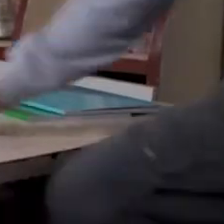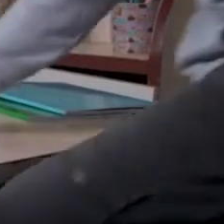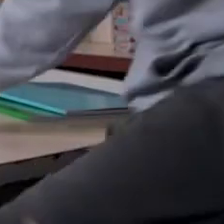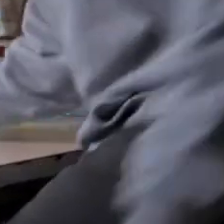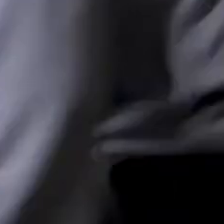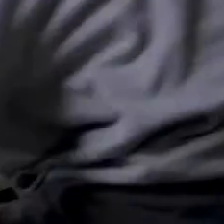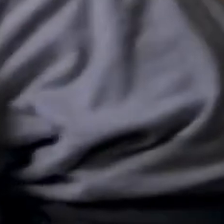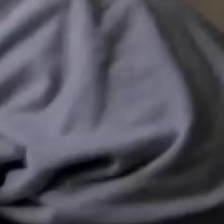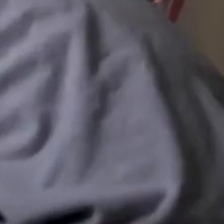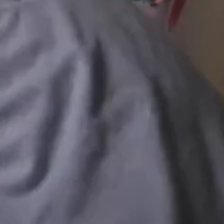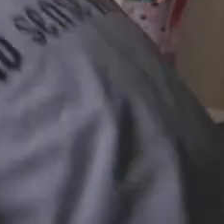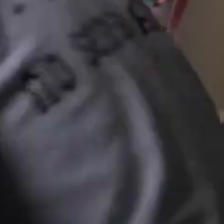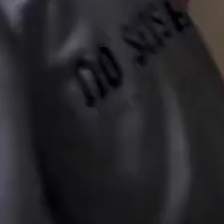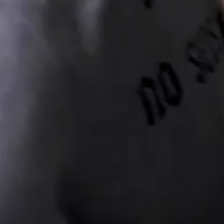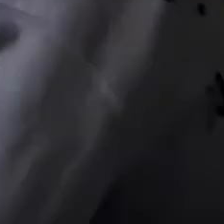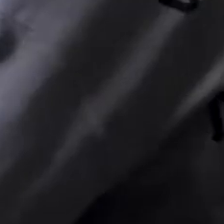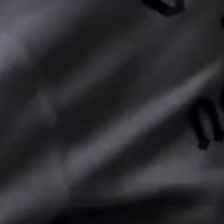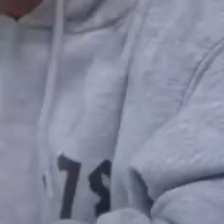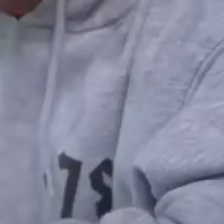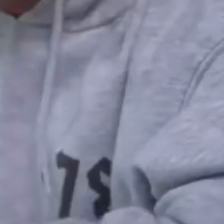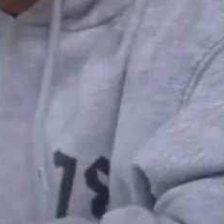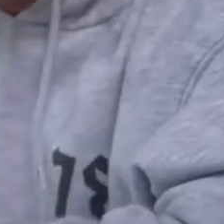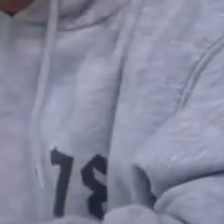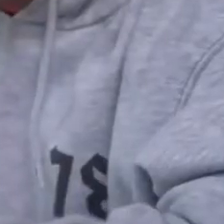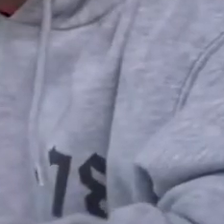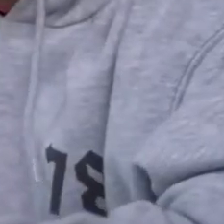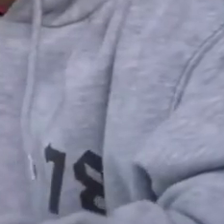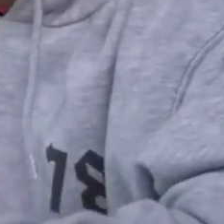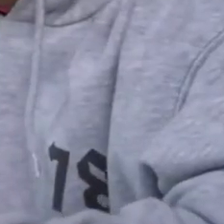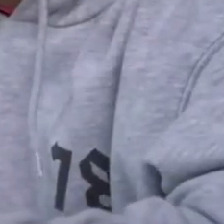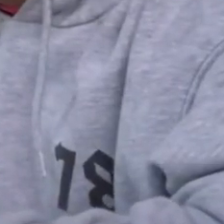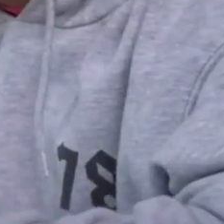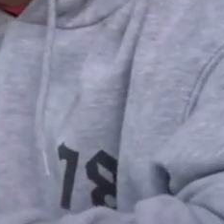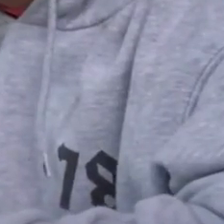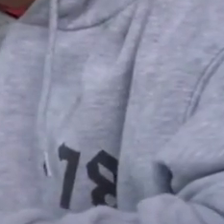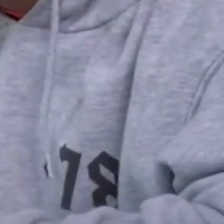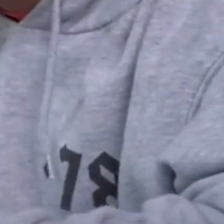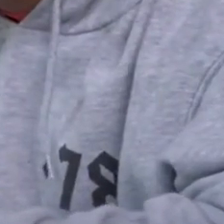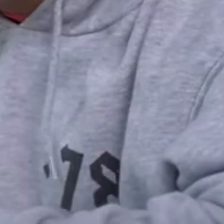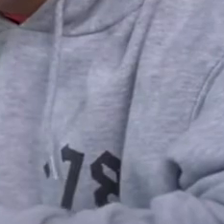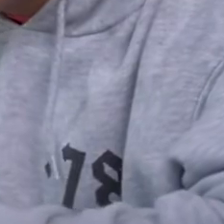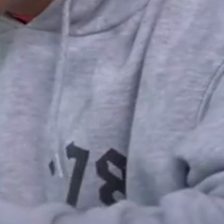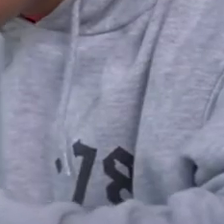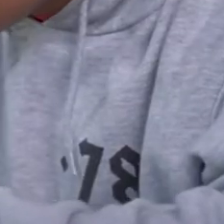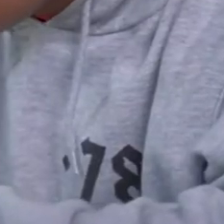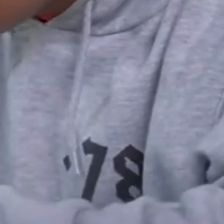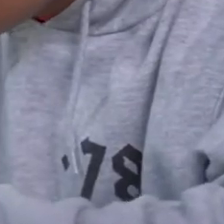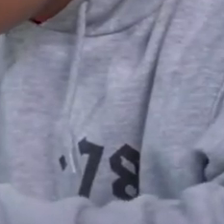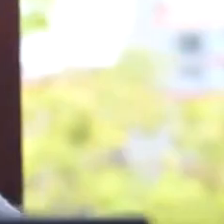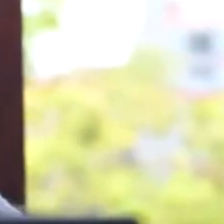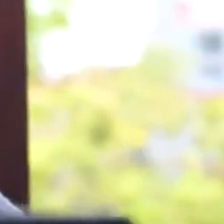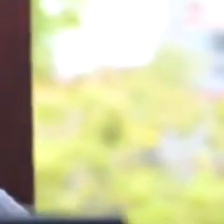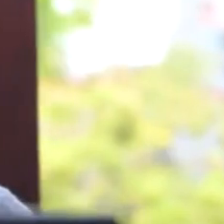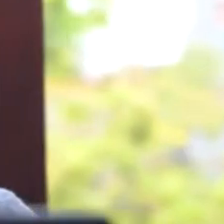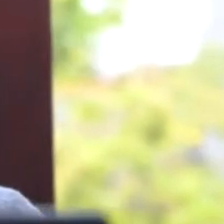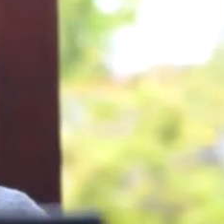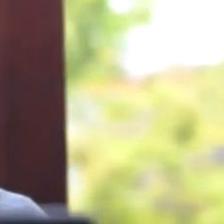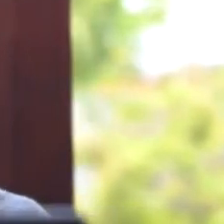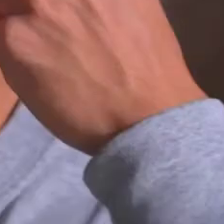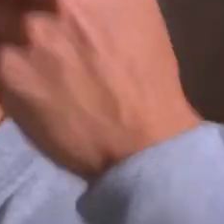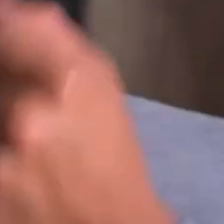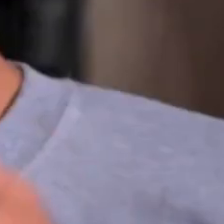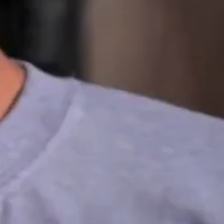Sabemos que algunas situaciones no se pueden cambiar. Pero lo que siempre podemos cambiar es cómo nos enfrentamos a ellas. Y